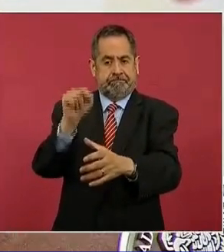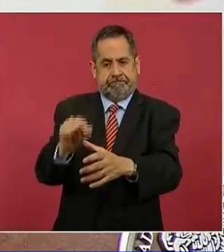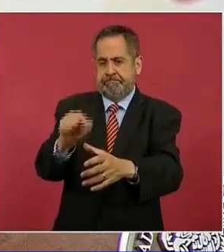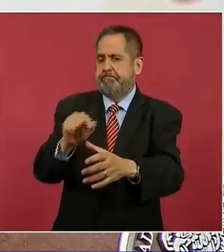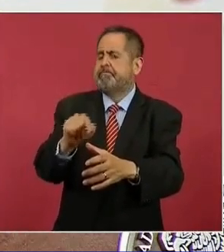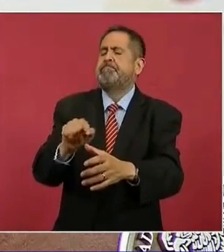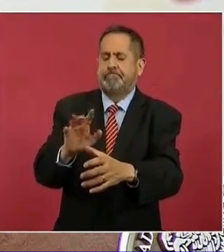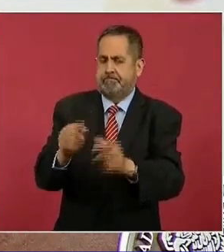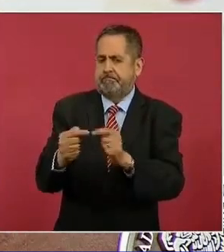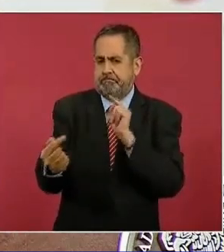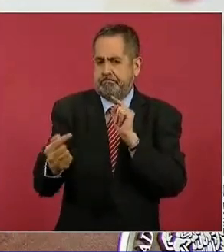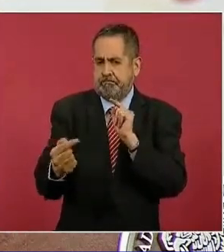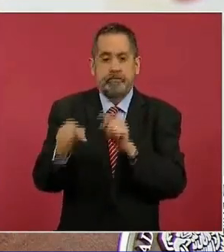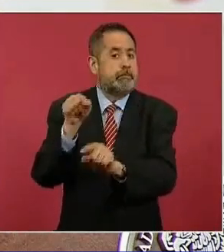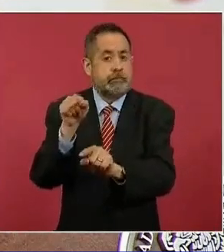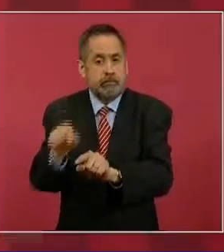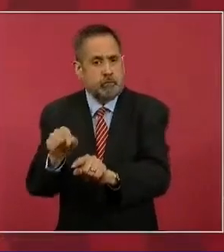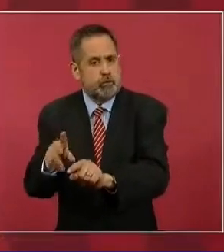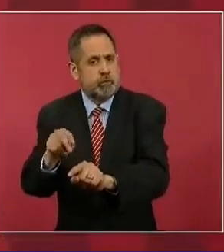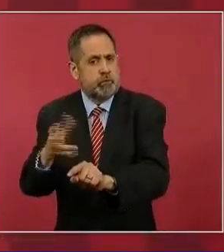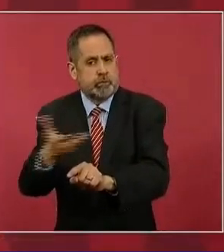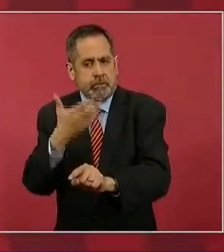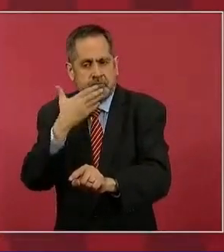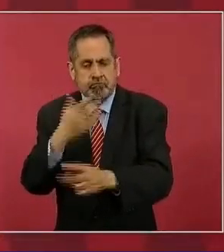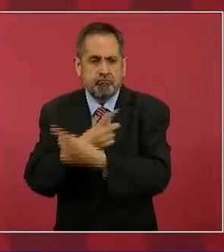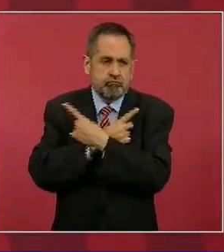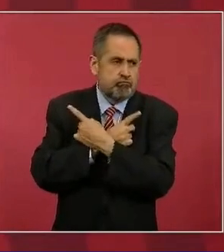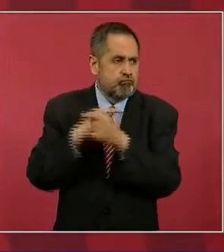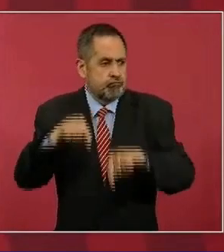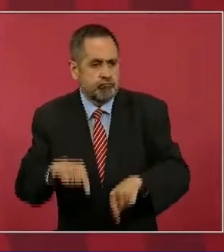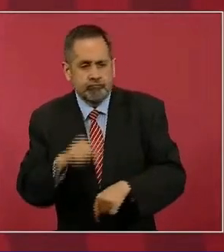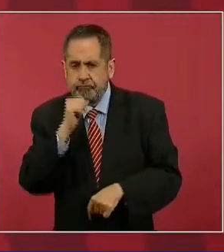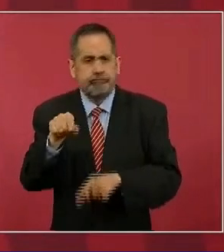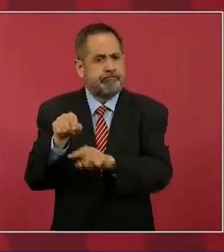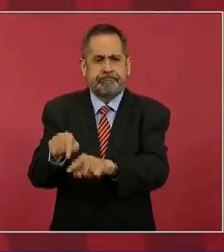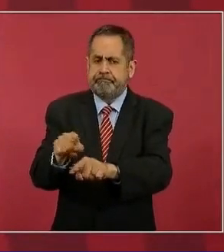que no han actuado con decencia.